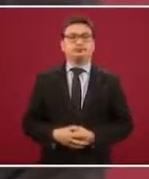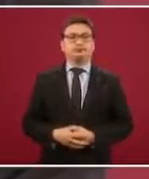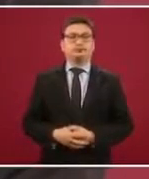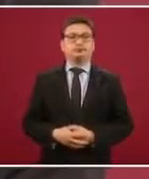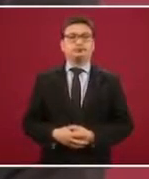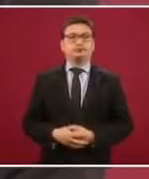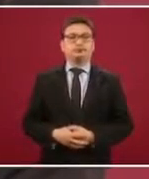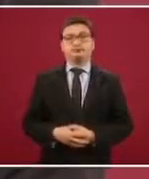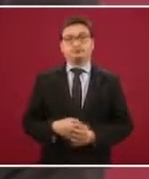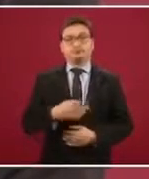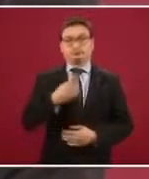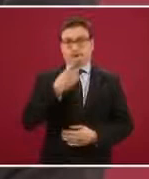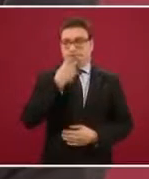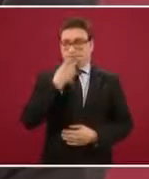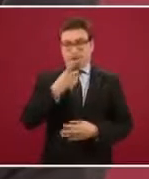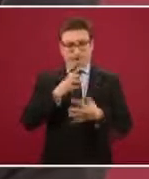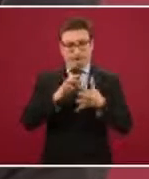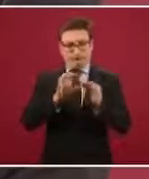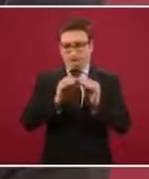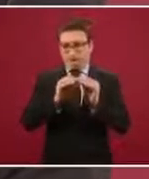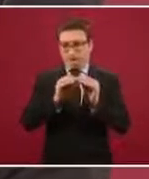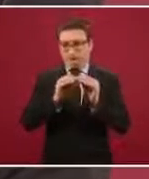señalar con precisión